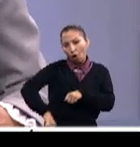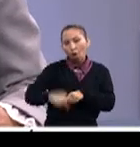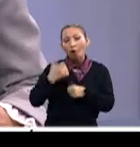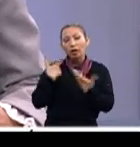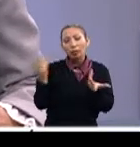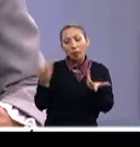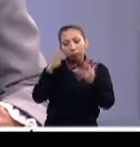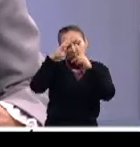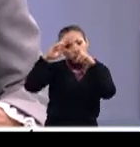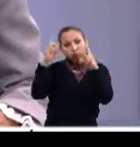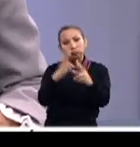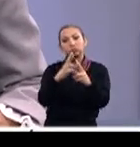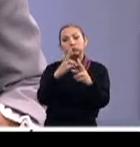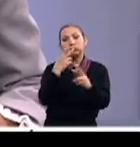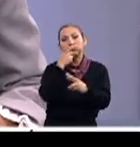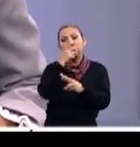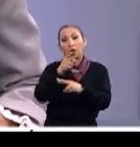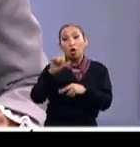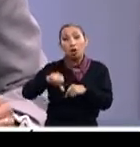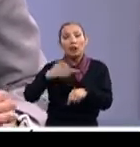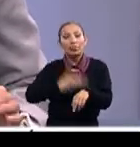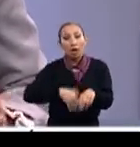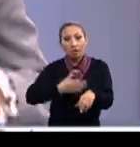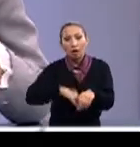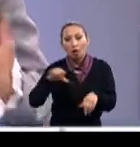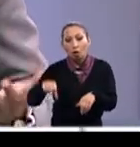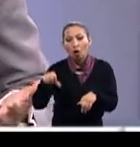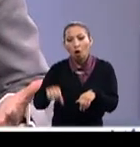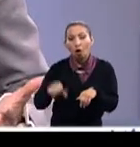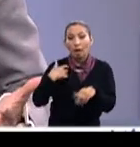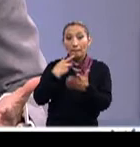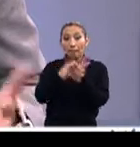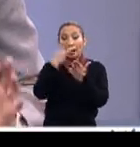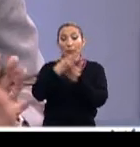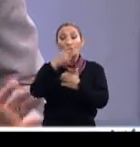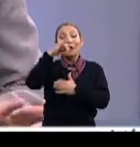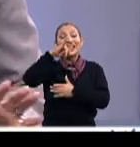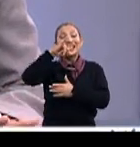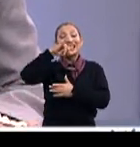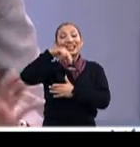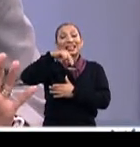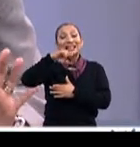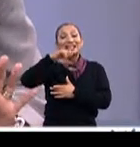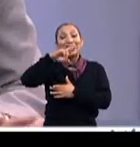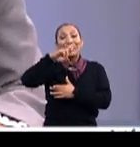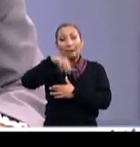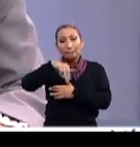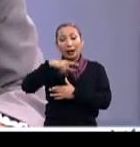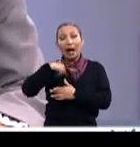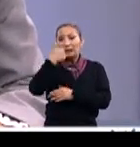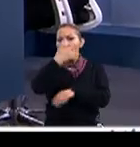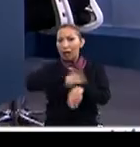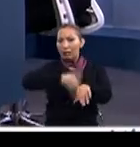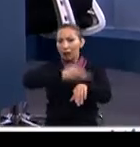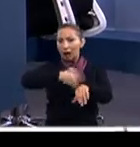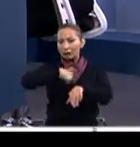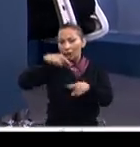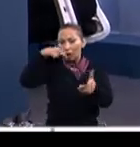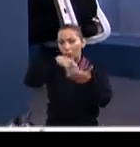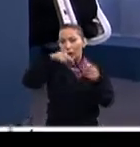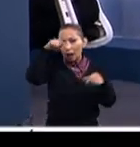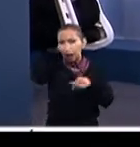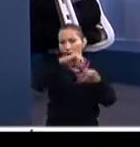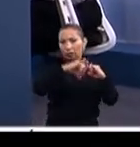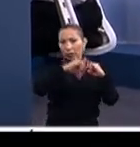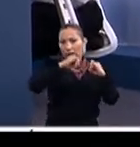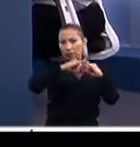hoy, que como hoy bien a las dices, 6 de la tarde. Exactamente, son los premios INERM que se entregan año con año a las 6 de la tarde. Ahí en la sede del